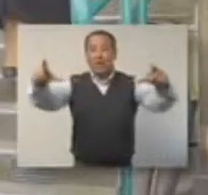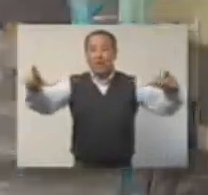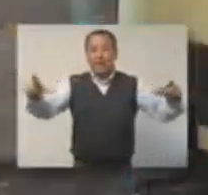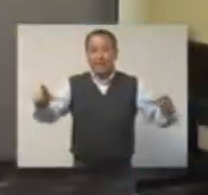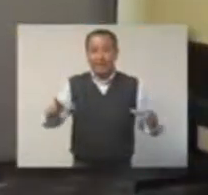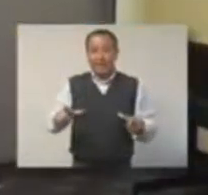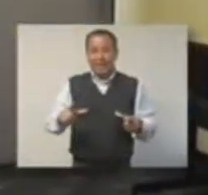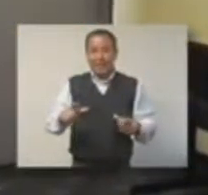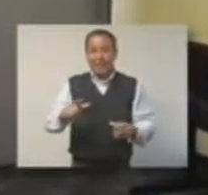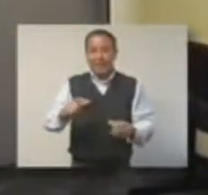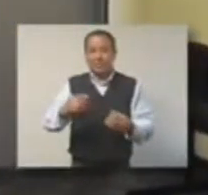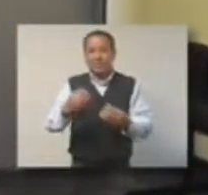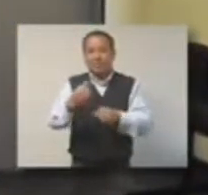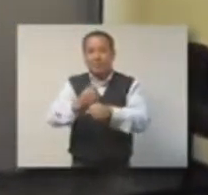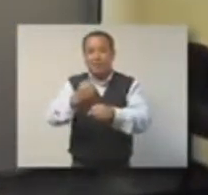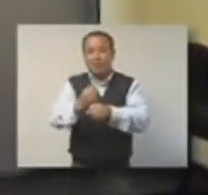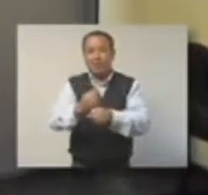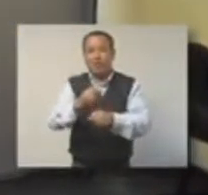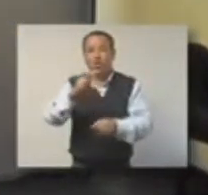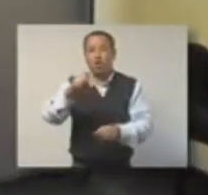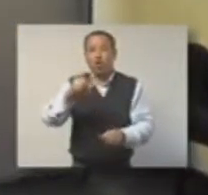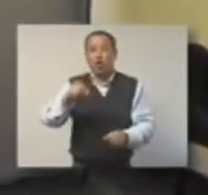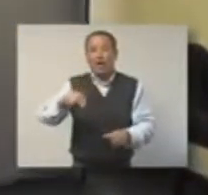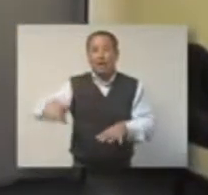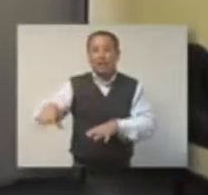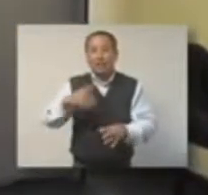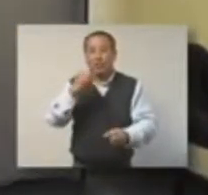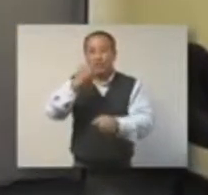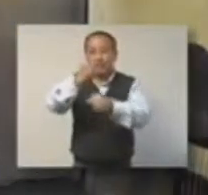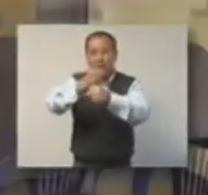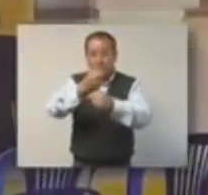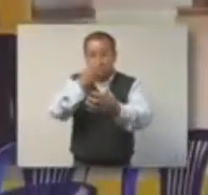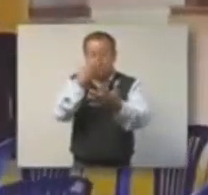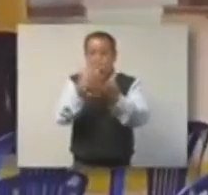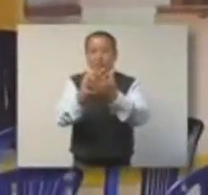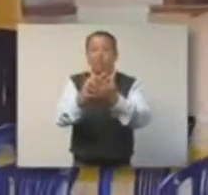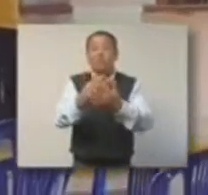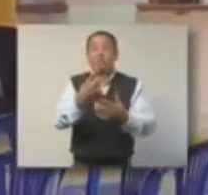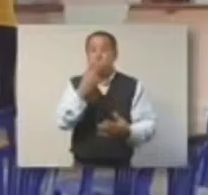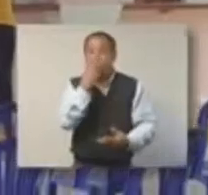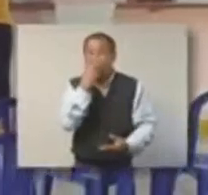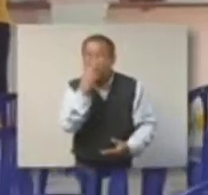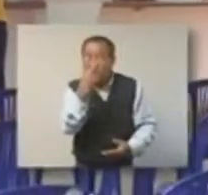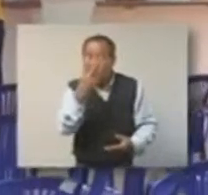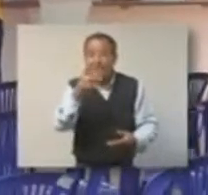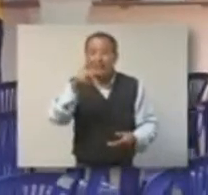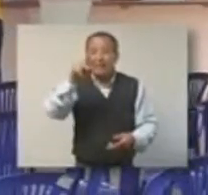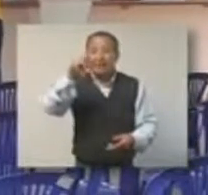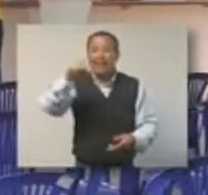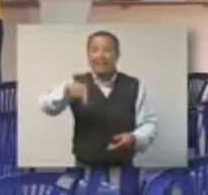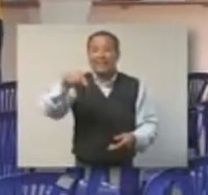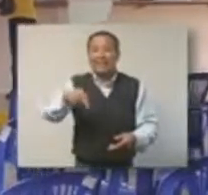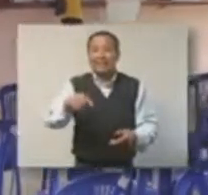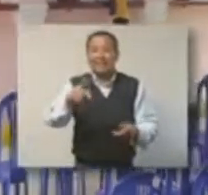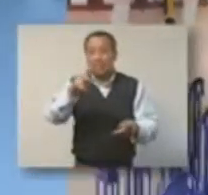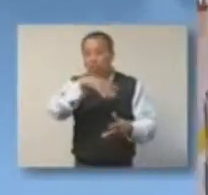los que muchas veces no han sido diseñados teniendo en cuenta las necesidades de todos.